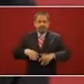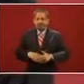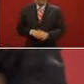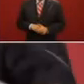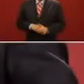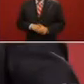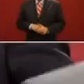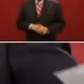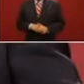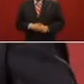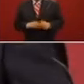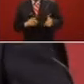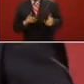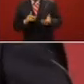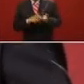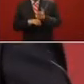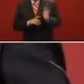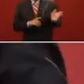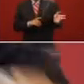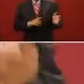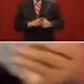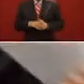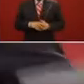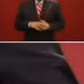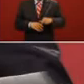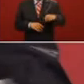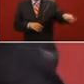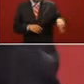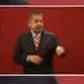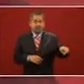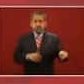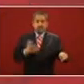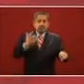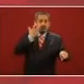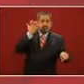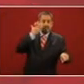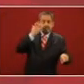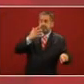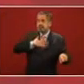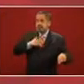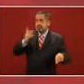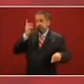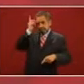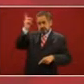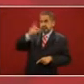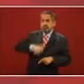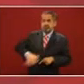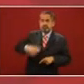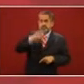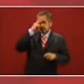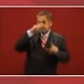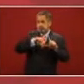a los brazos de los que se creían dueños de México.